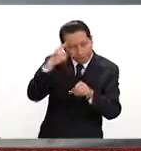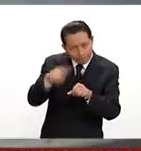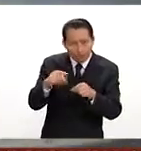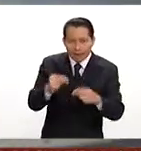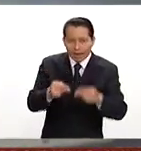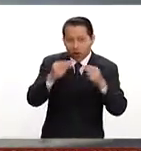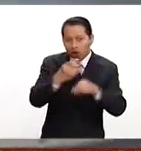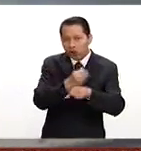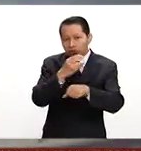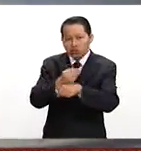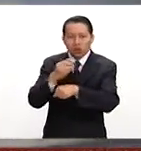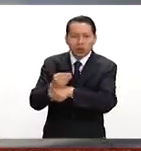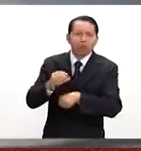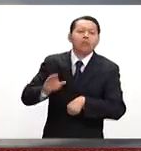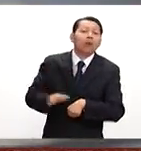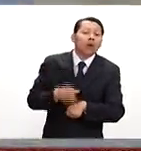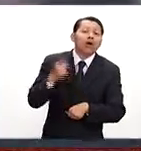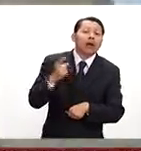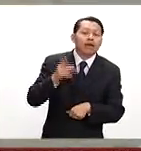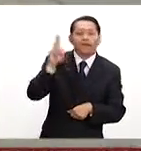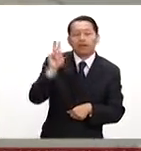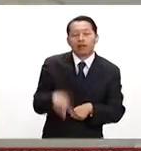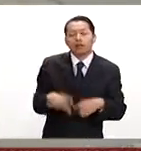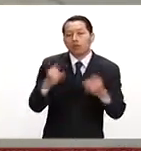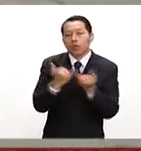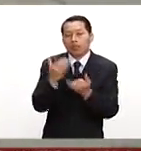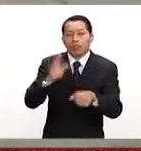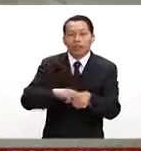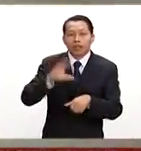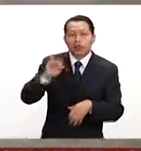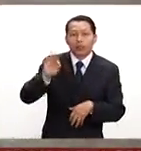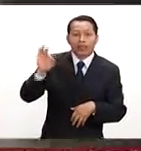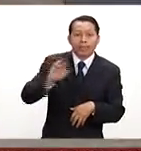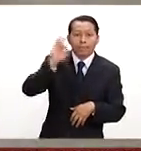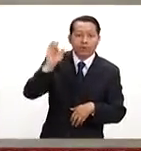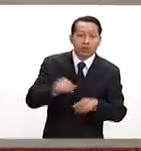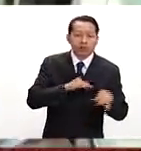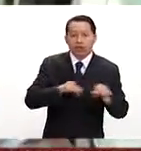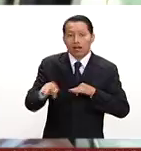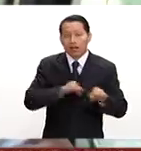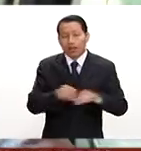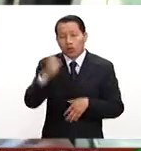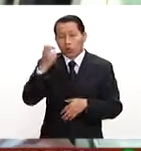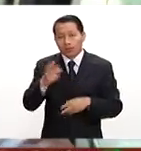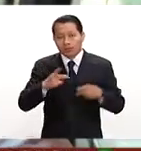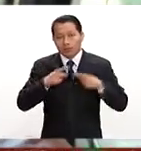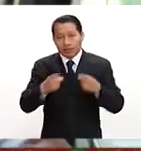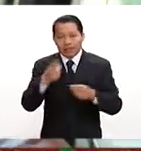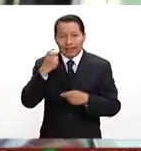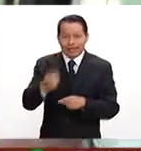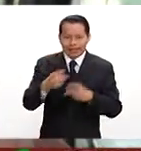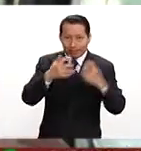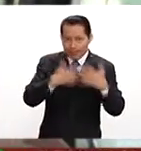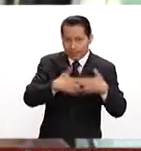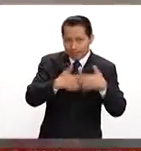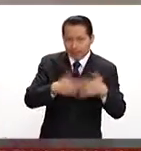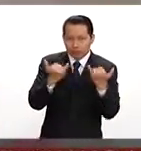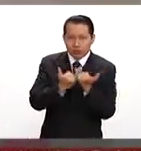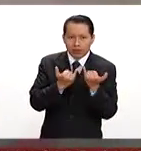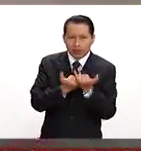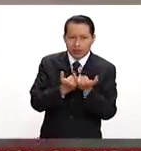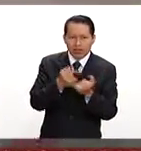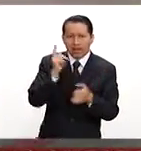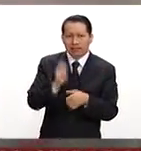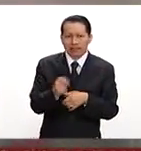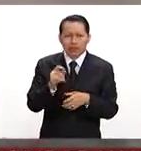sus negocios? Porque es un hecho que más del 90% de los empleos de nuestro país se generan en este tipo de empresas y no están